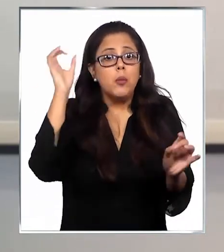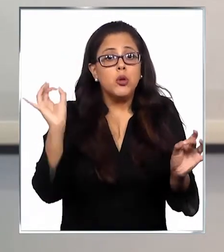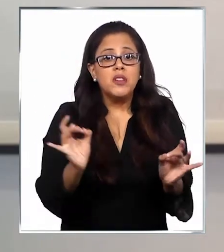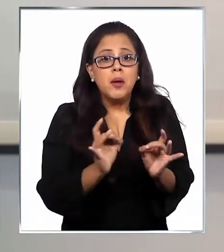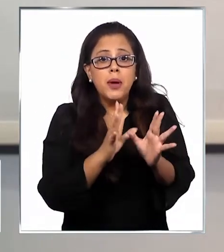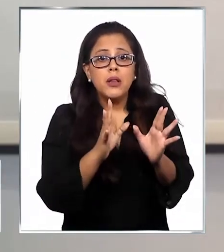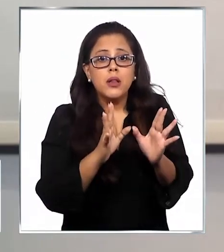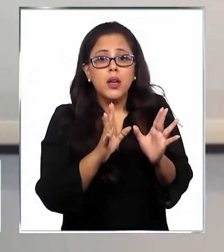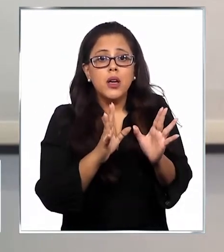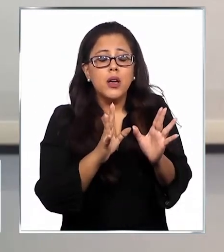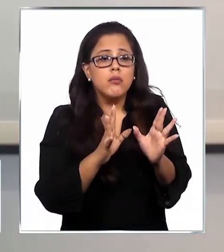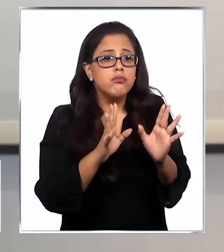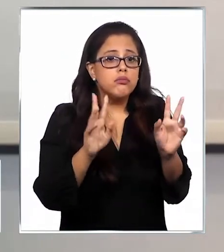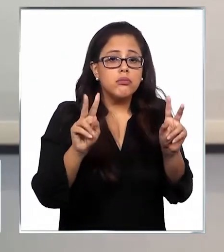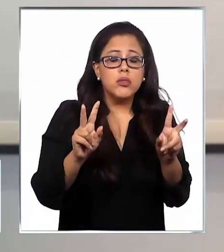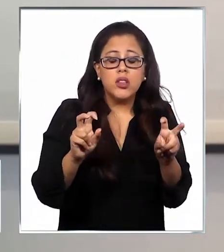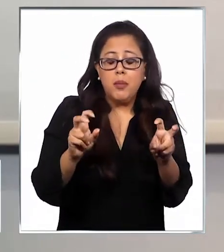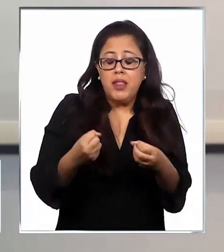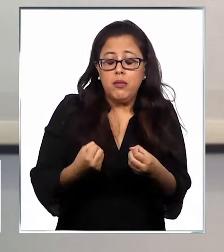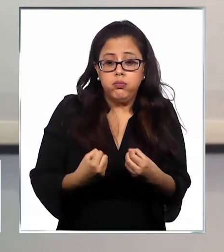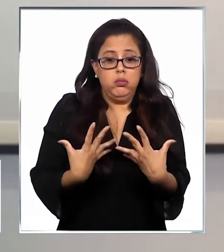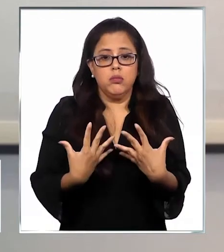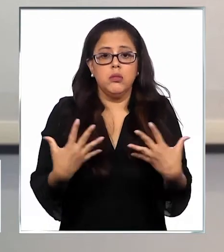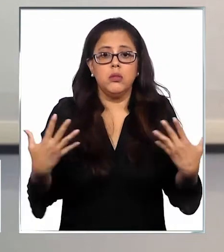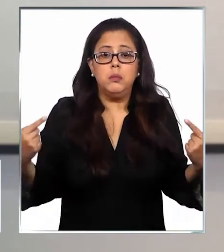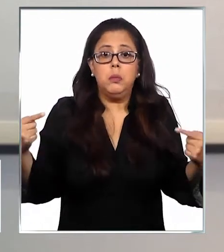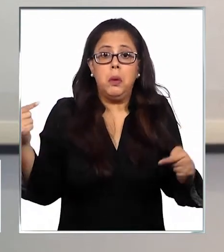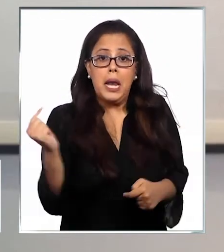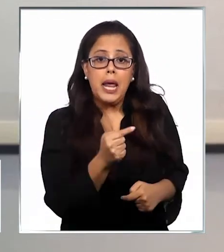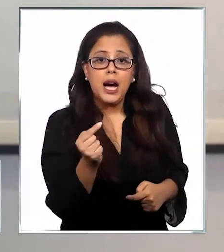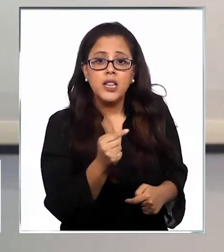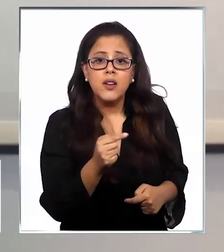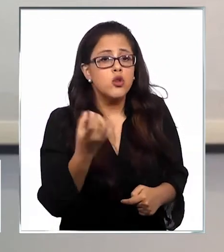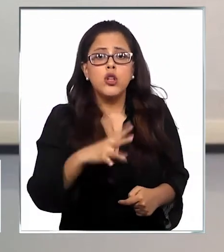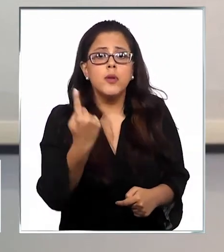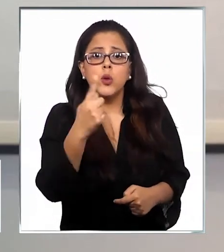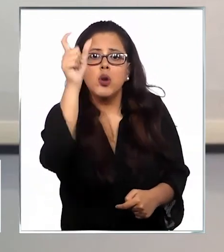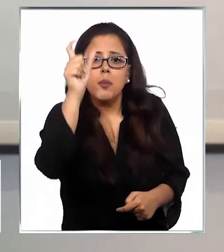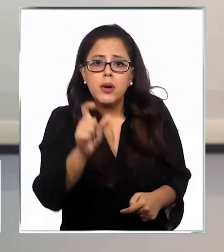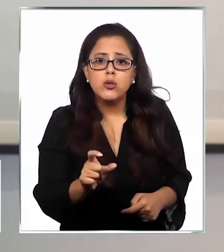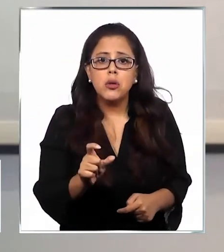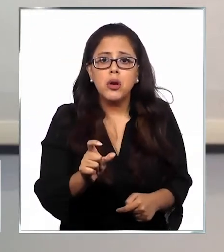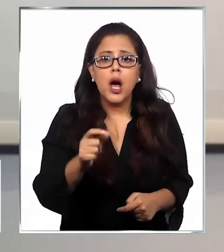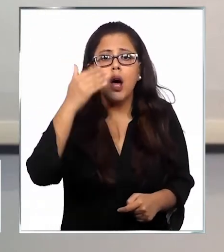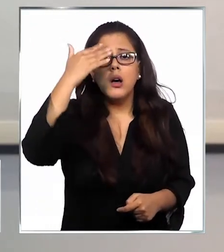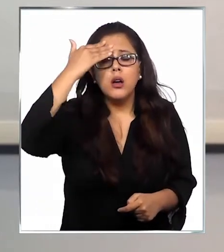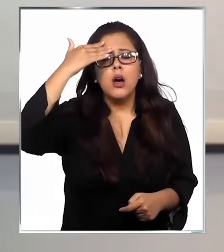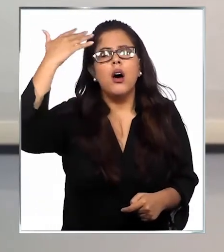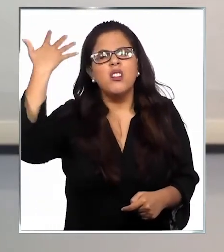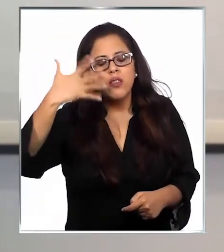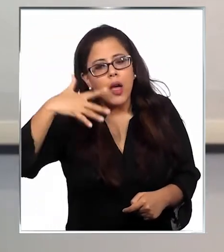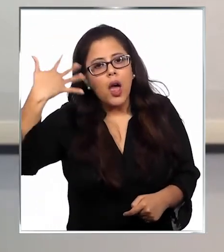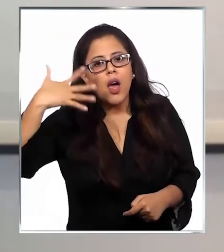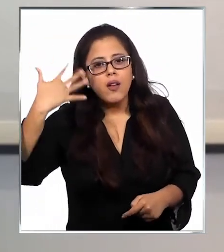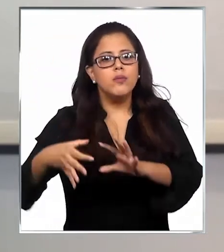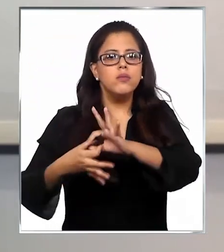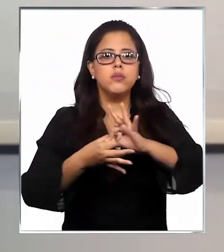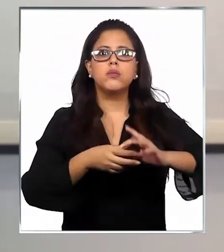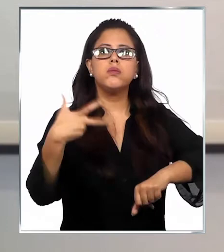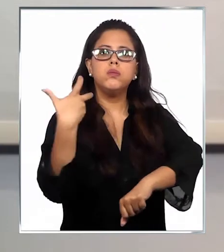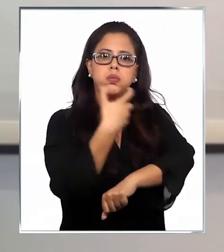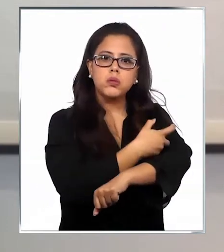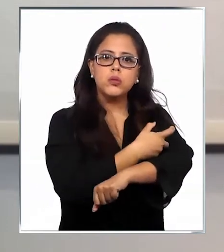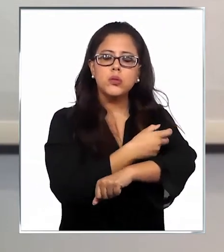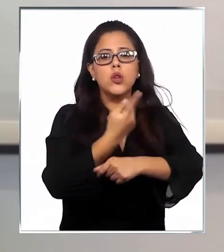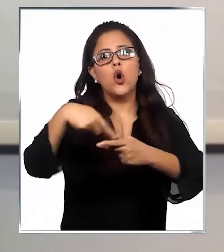adversas. De total de pacientes que me ha tocado seguir, un solo caso presentó fiebre asociado a la vacuna, otro